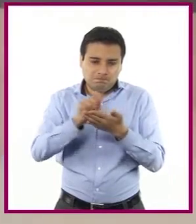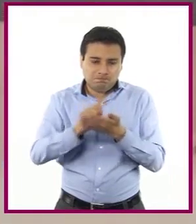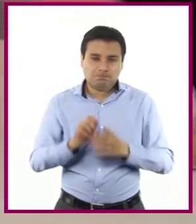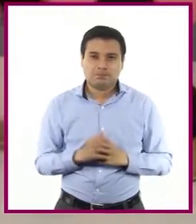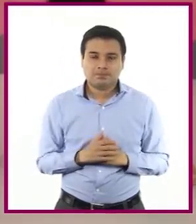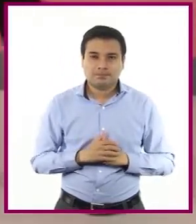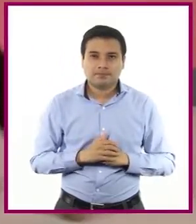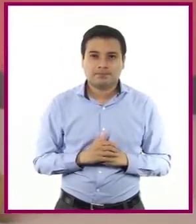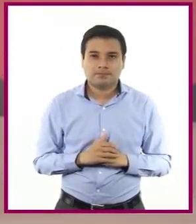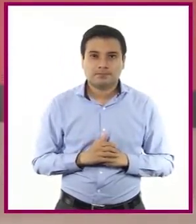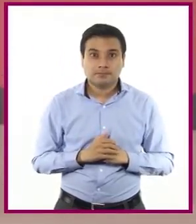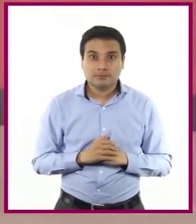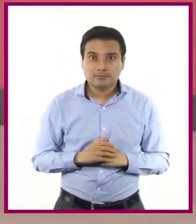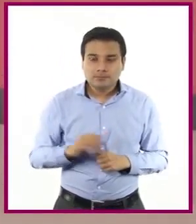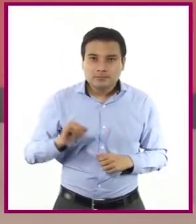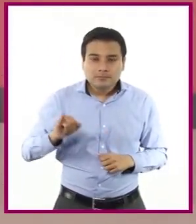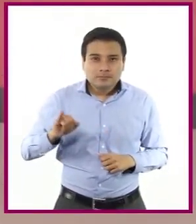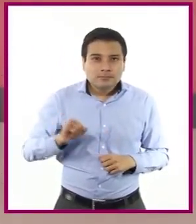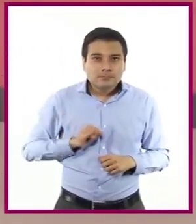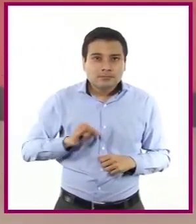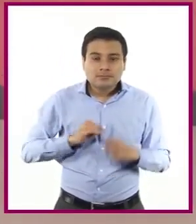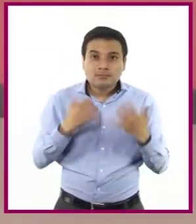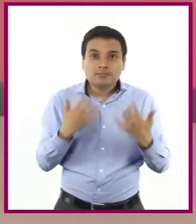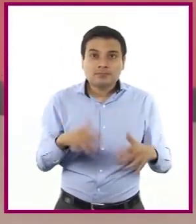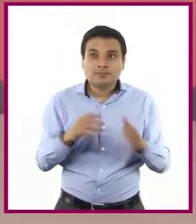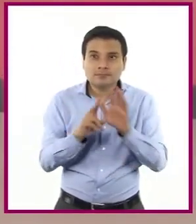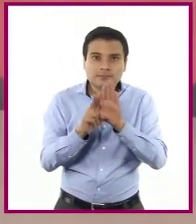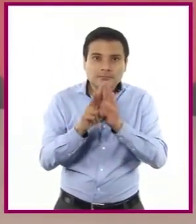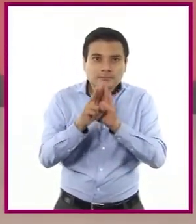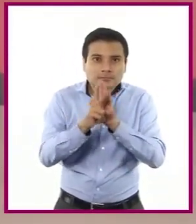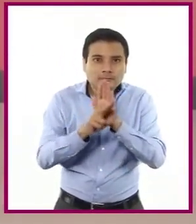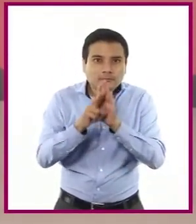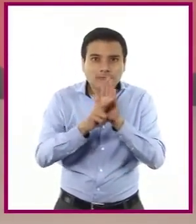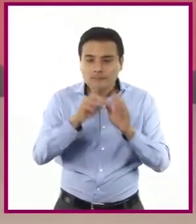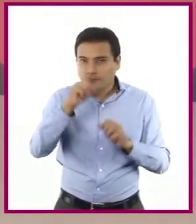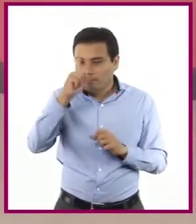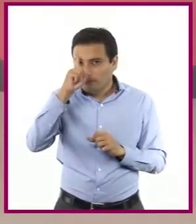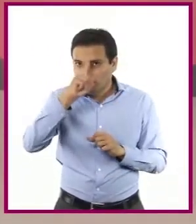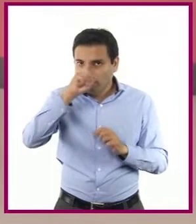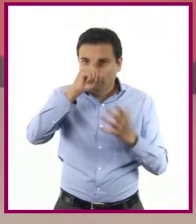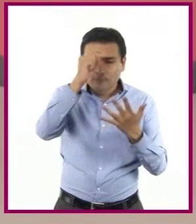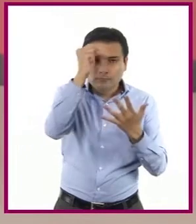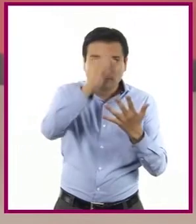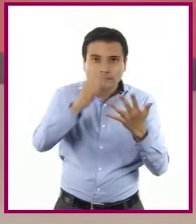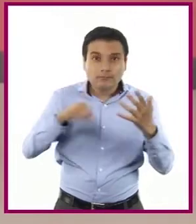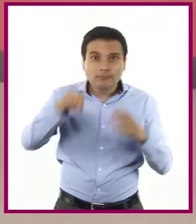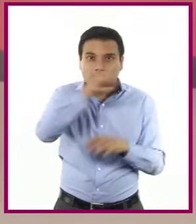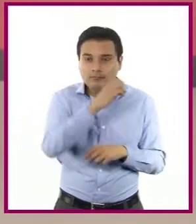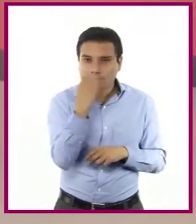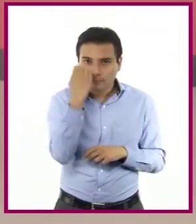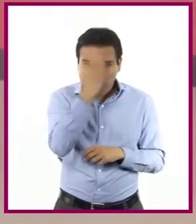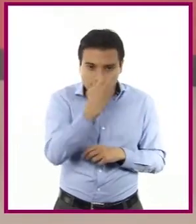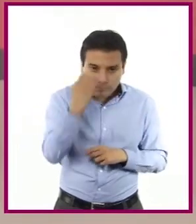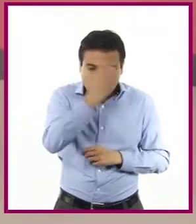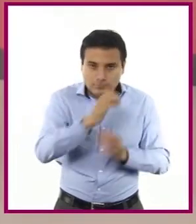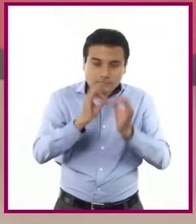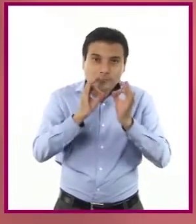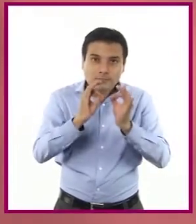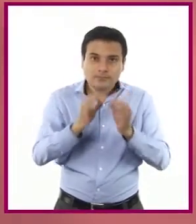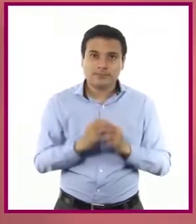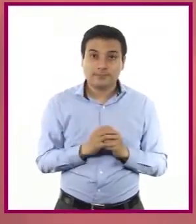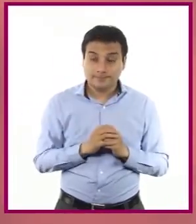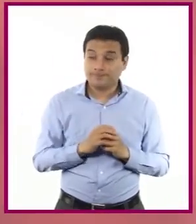¡Ay, esto es muy interesante! El video aporta estrategias claras para seguir explorando la información elegida. Así